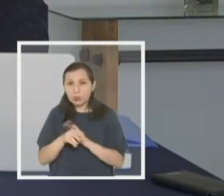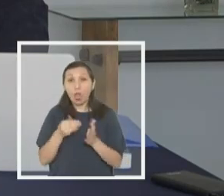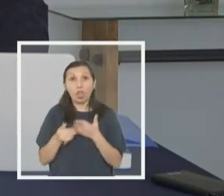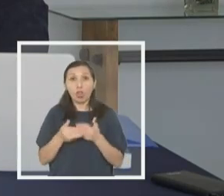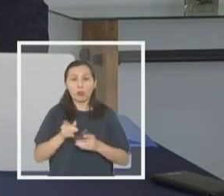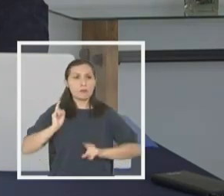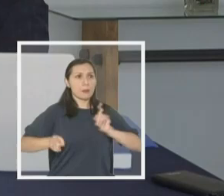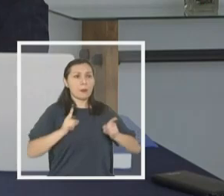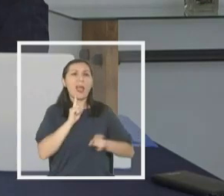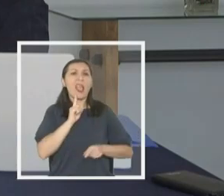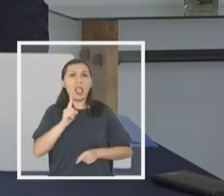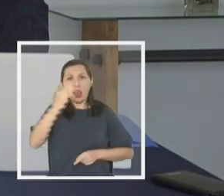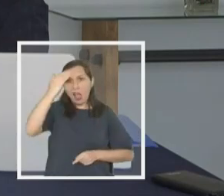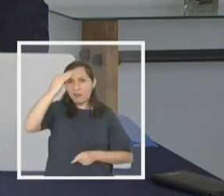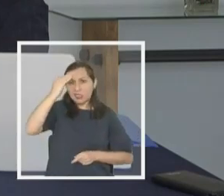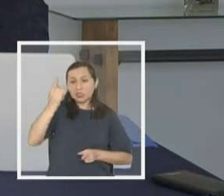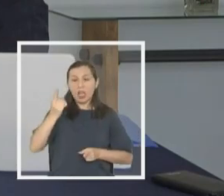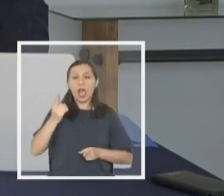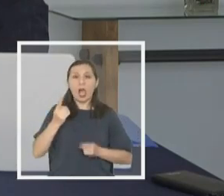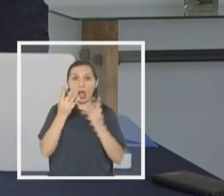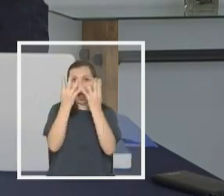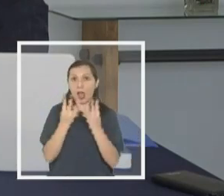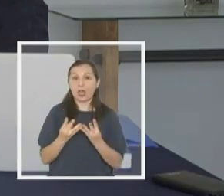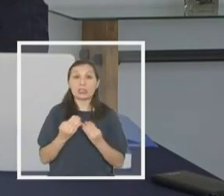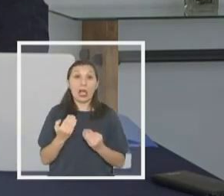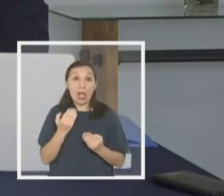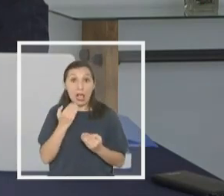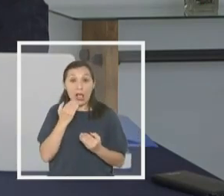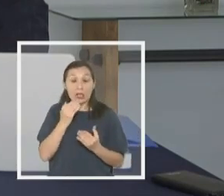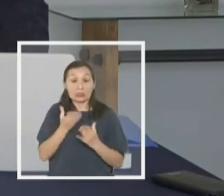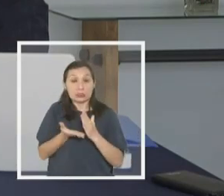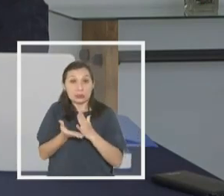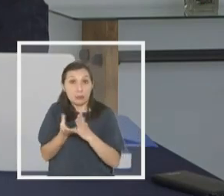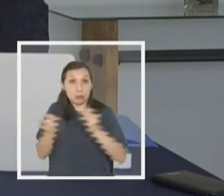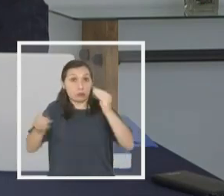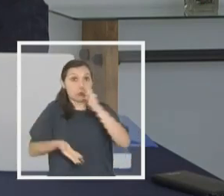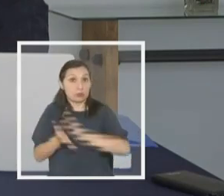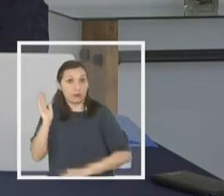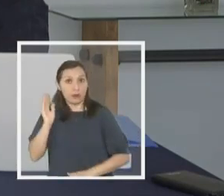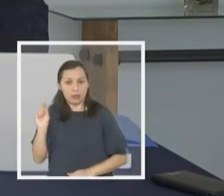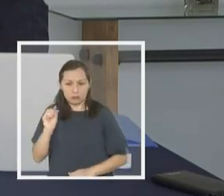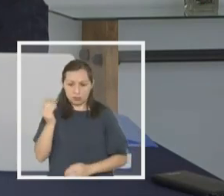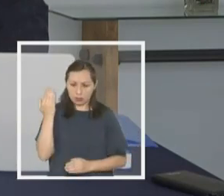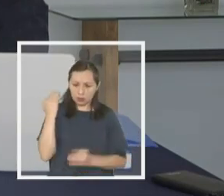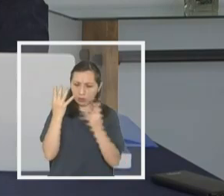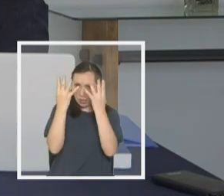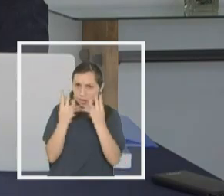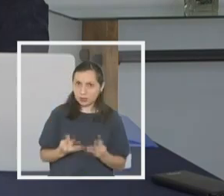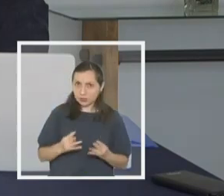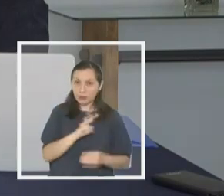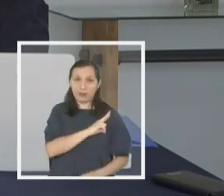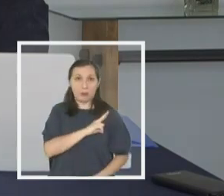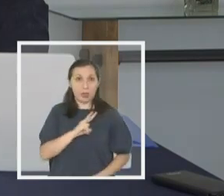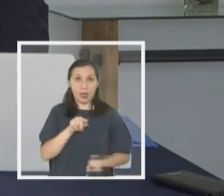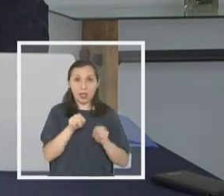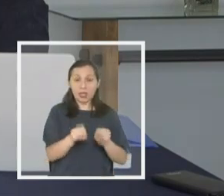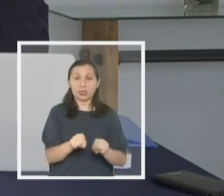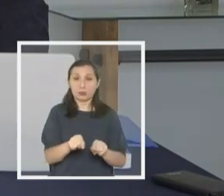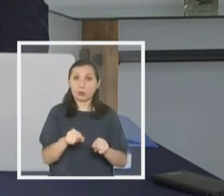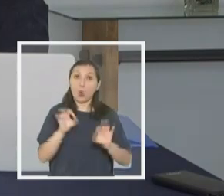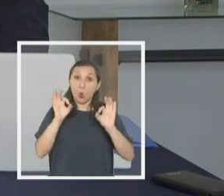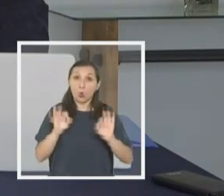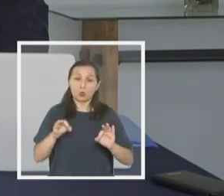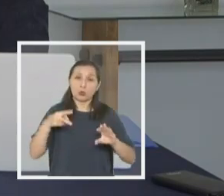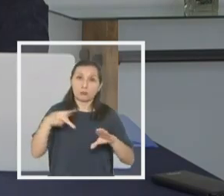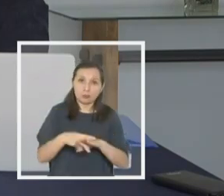las cárceles. Hubo un intento de fuga de una cárcel hace poco en Valparaíso, que fue